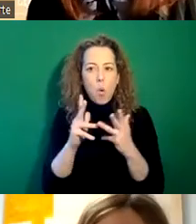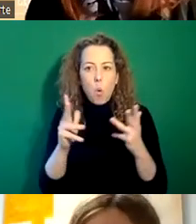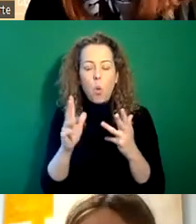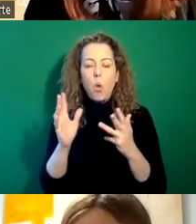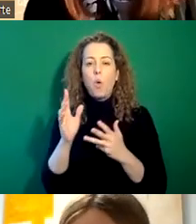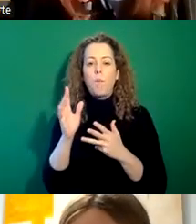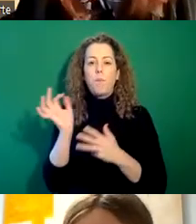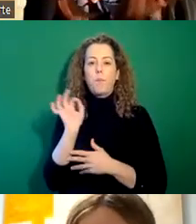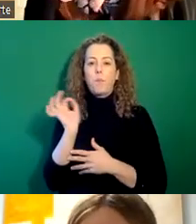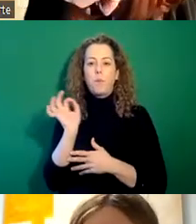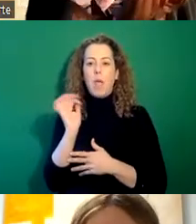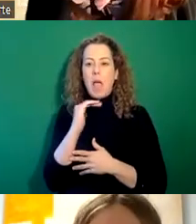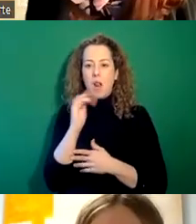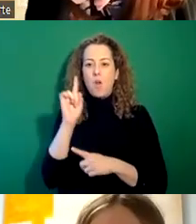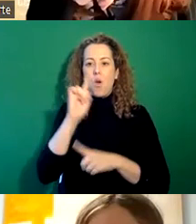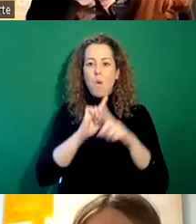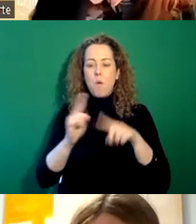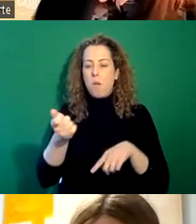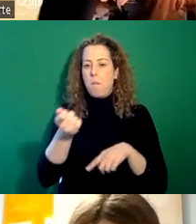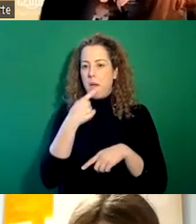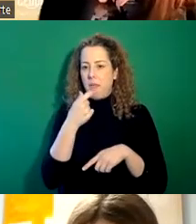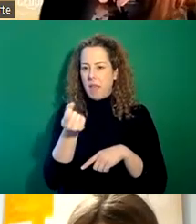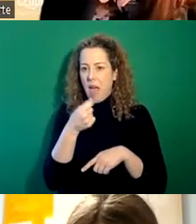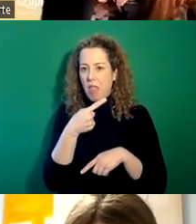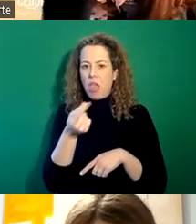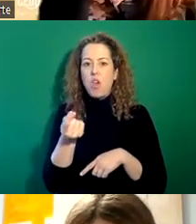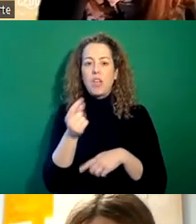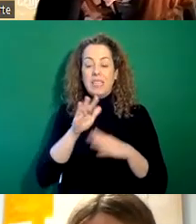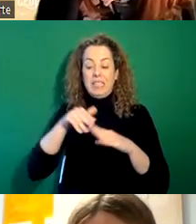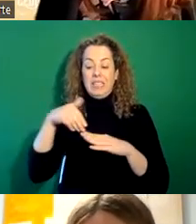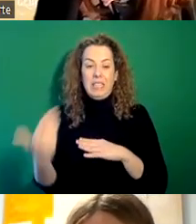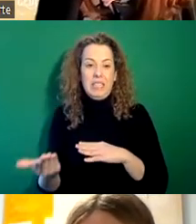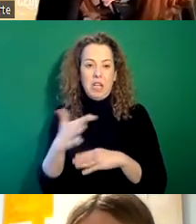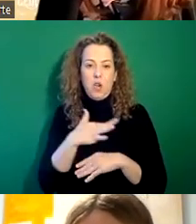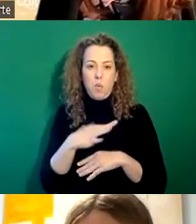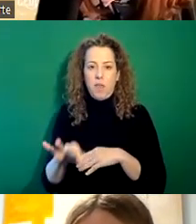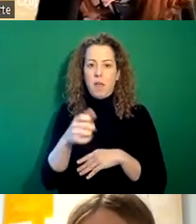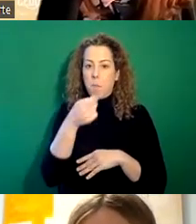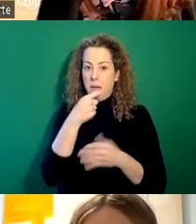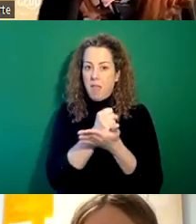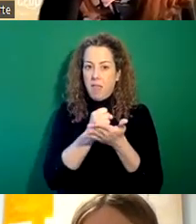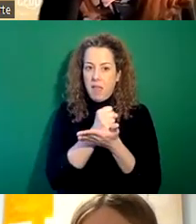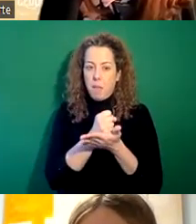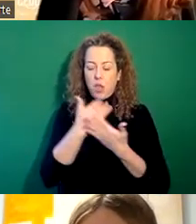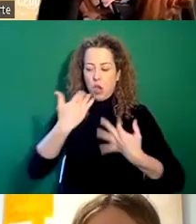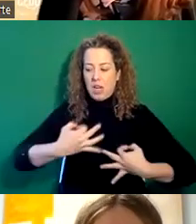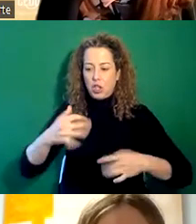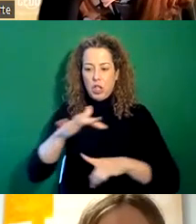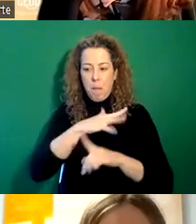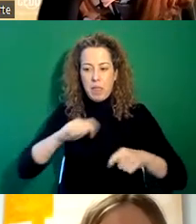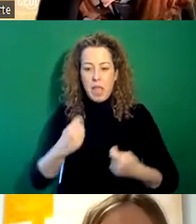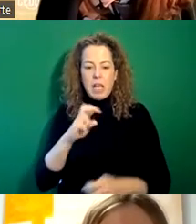con, no sé, algún problema de medicación, extrínsecos, los medicamentos, riesgos ambientales,